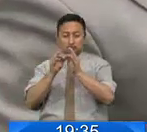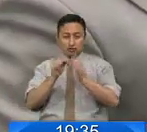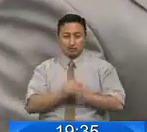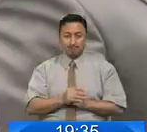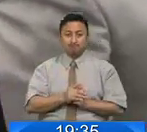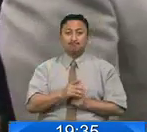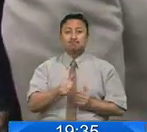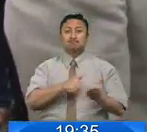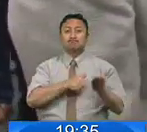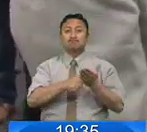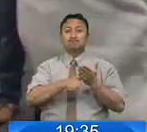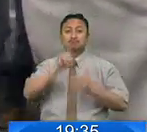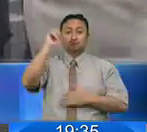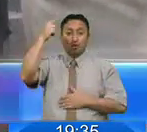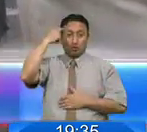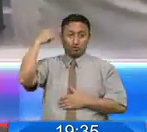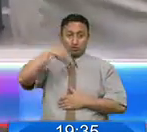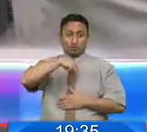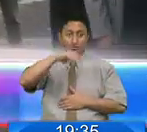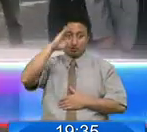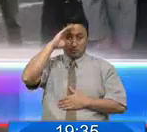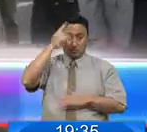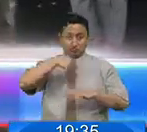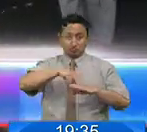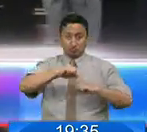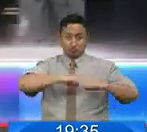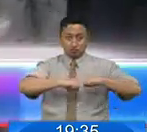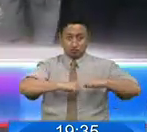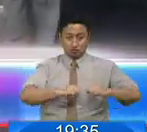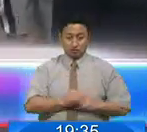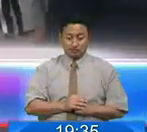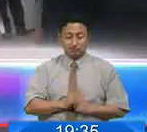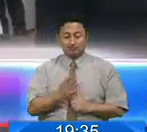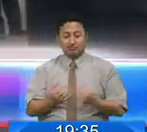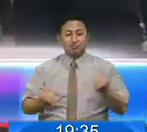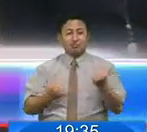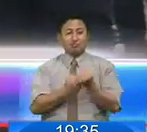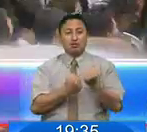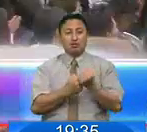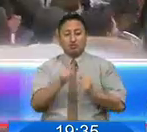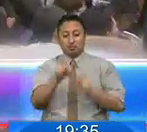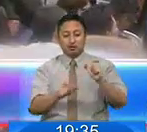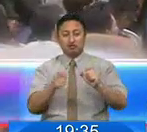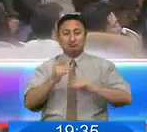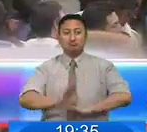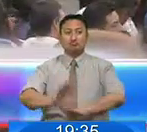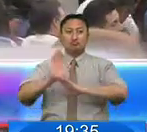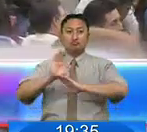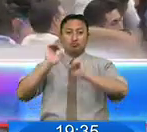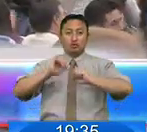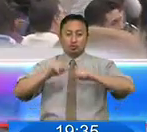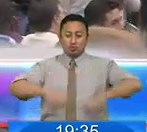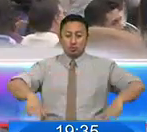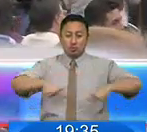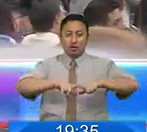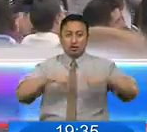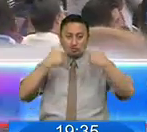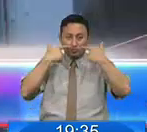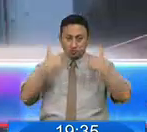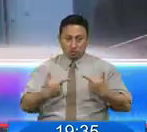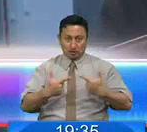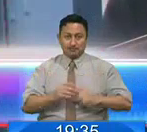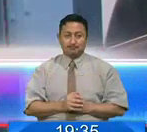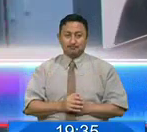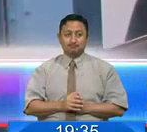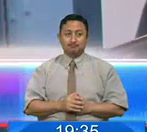ministra de gobierno manifestó que el trabajo de la policía se complementará con el compromiso ciudadano de apropiarse de los espacios públicos